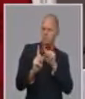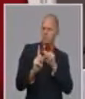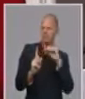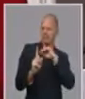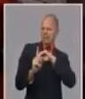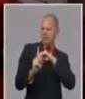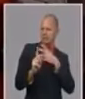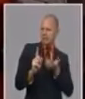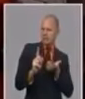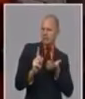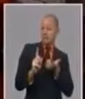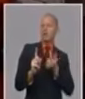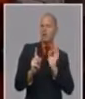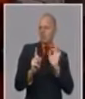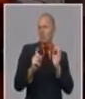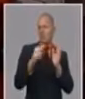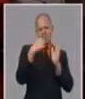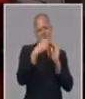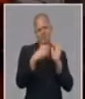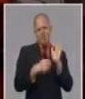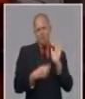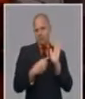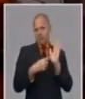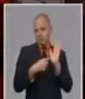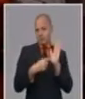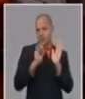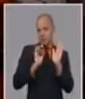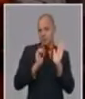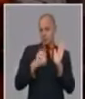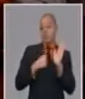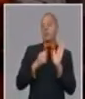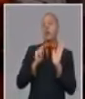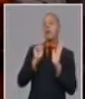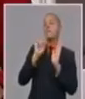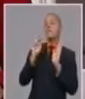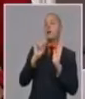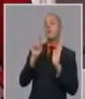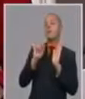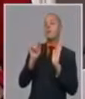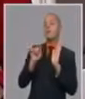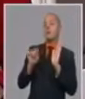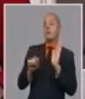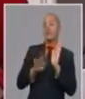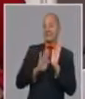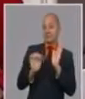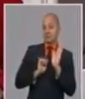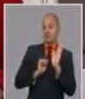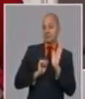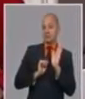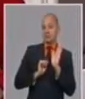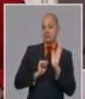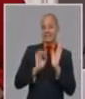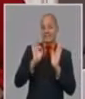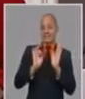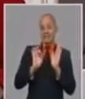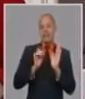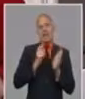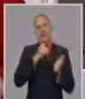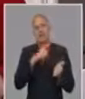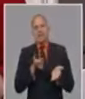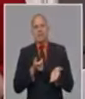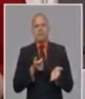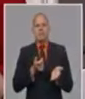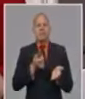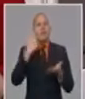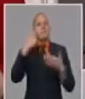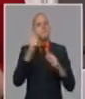una batería para un poco revisar cuál es el estado de cada persona, porque evidentemente no todo el mundo ni queda con secuelas,